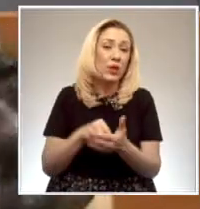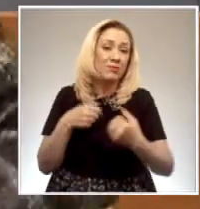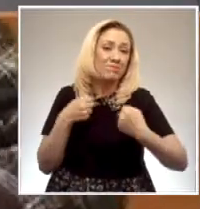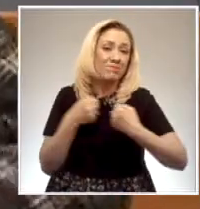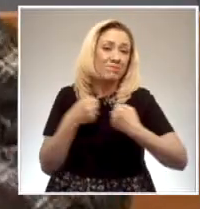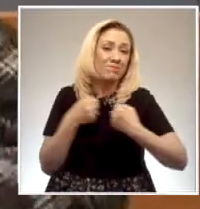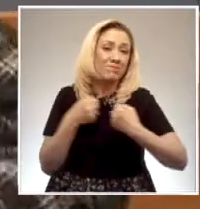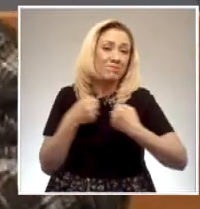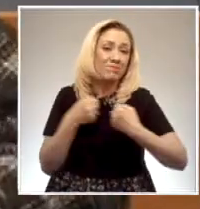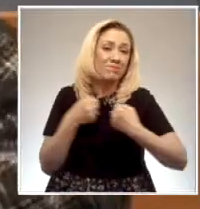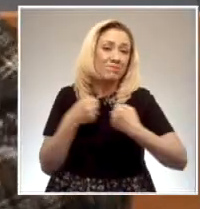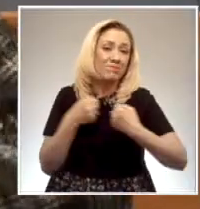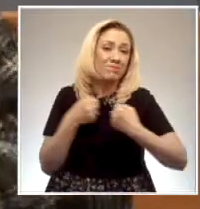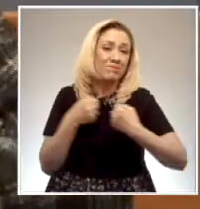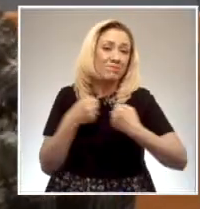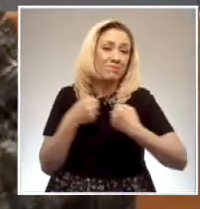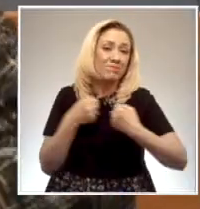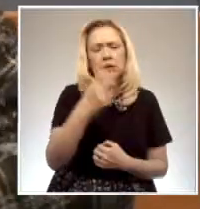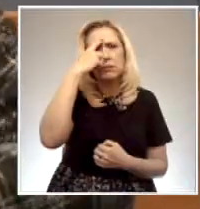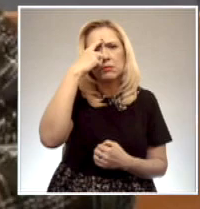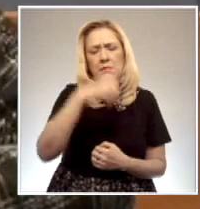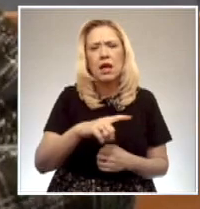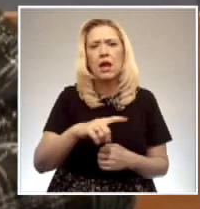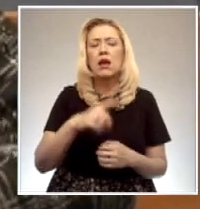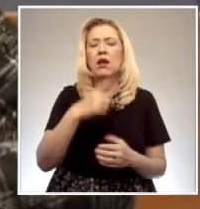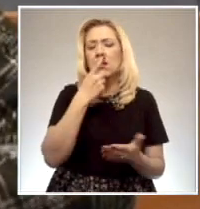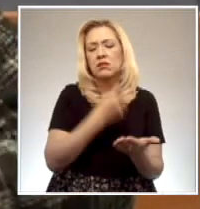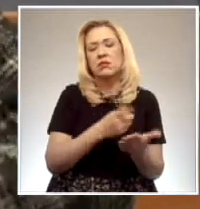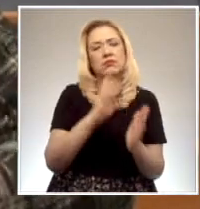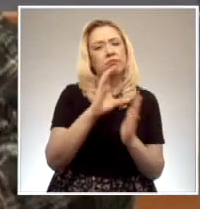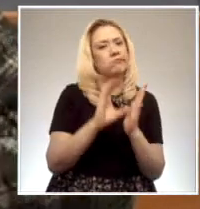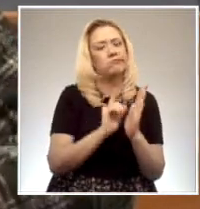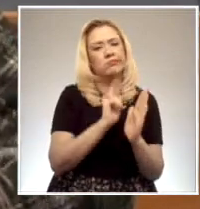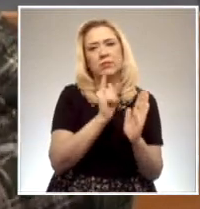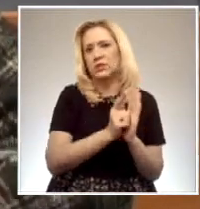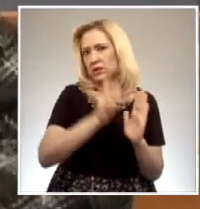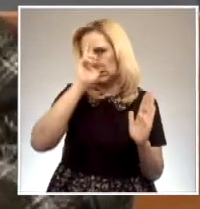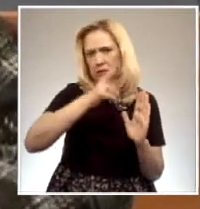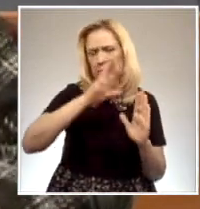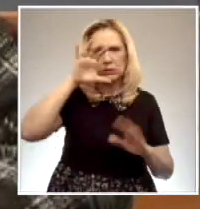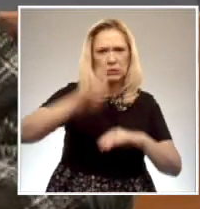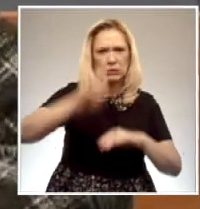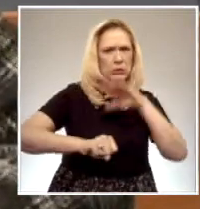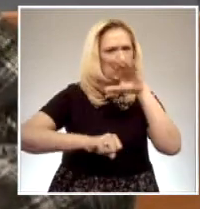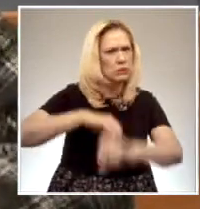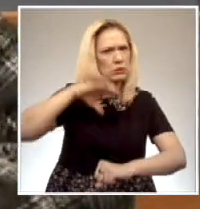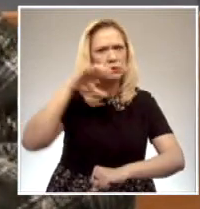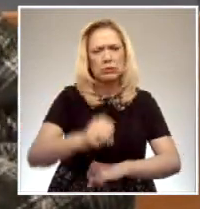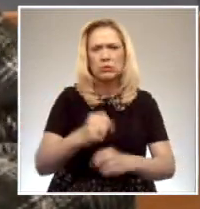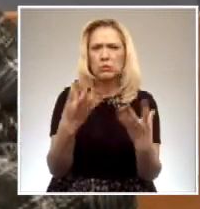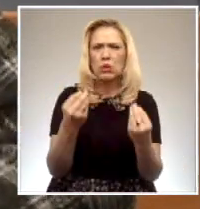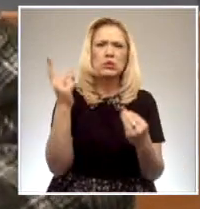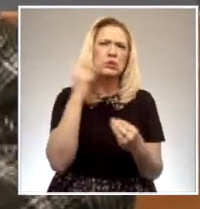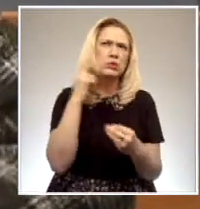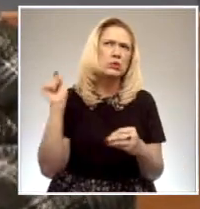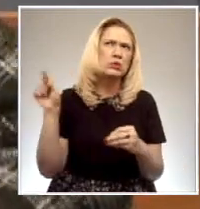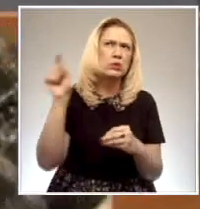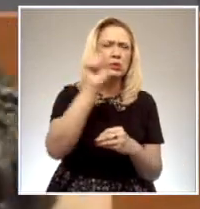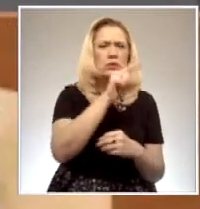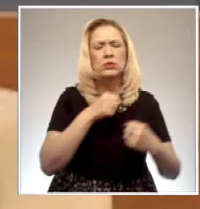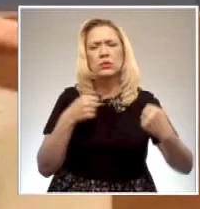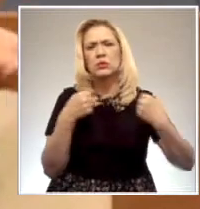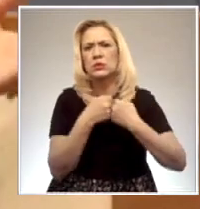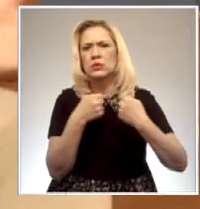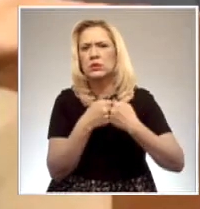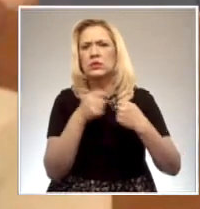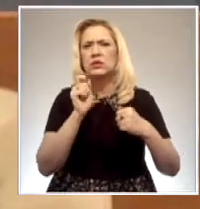logró finalmente que se declare inconstitucional estas detenciones tan extensas en las estaciones migratorias.